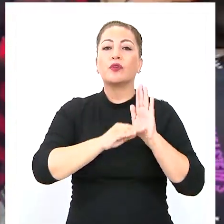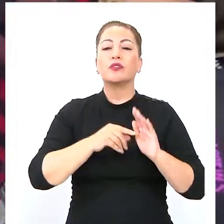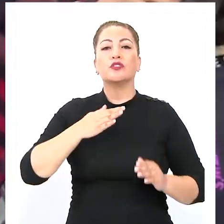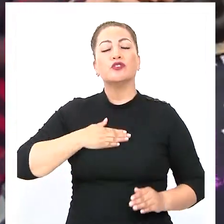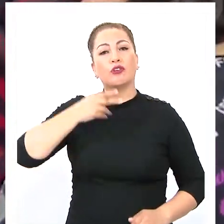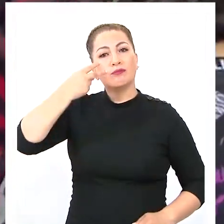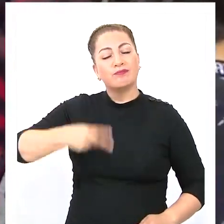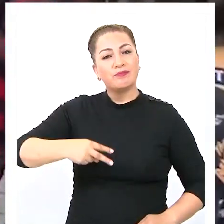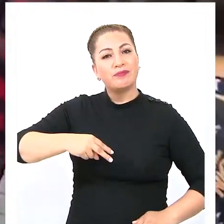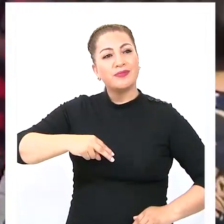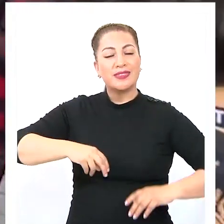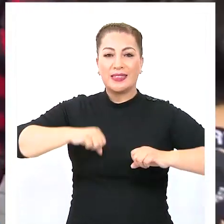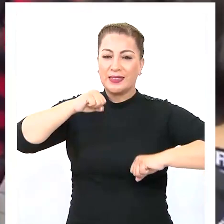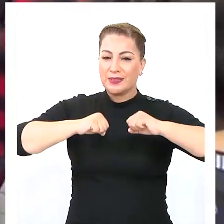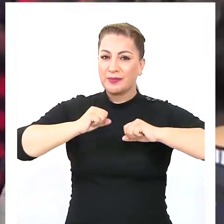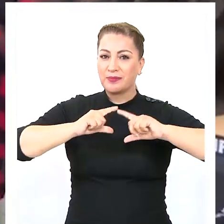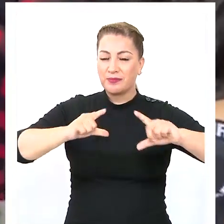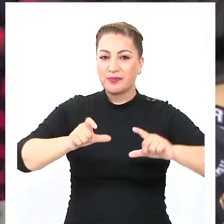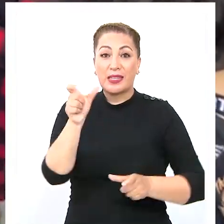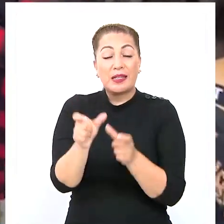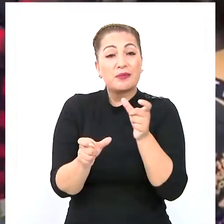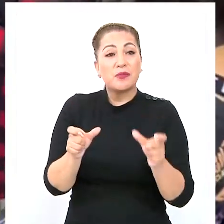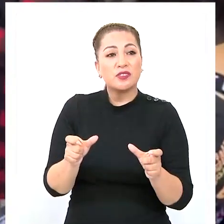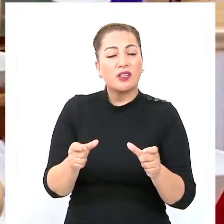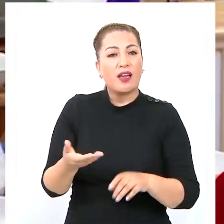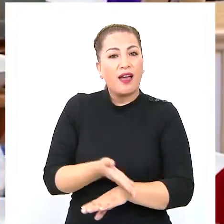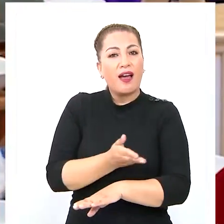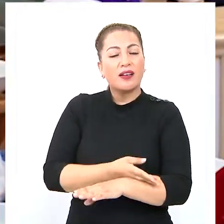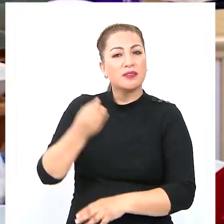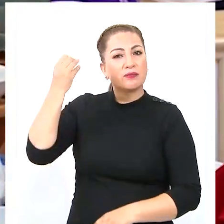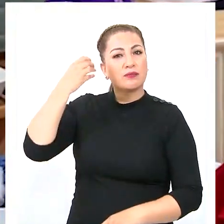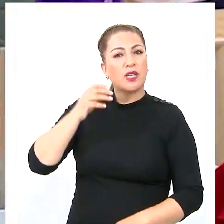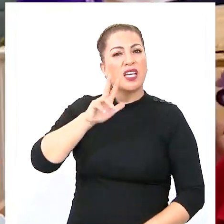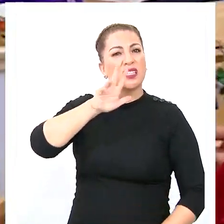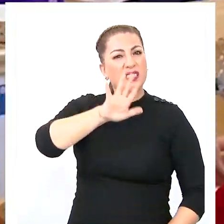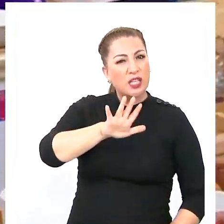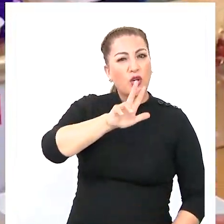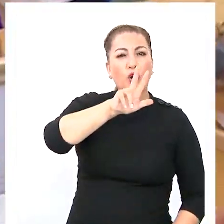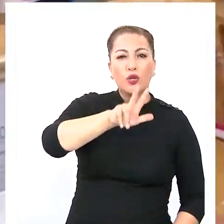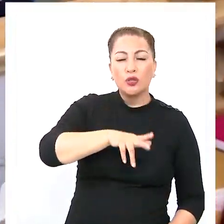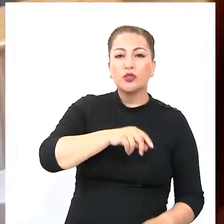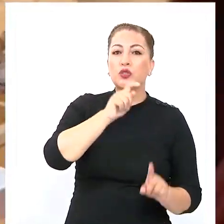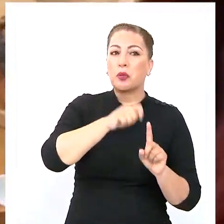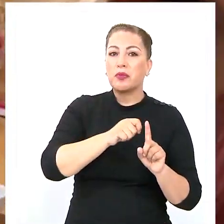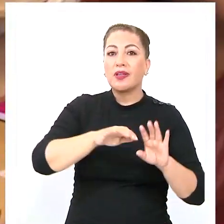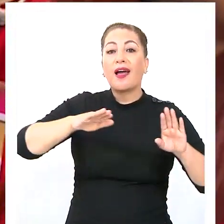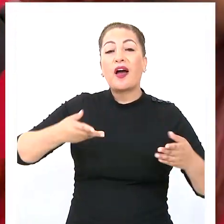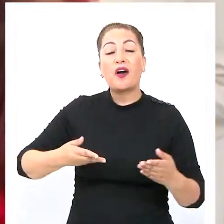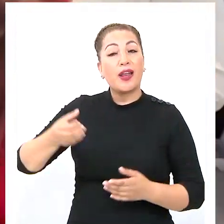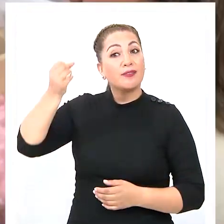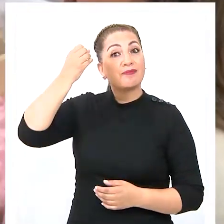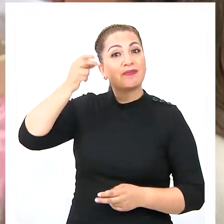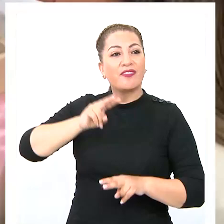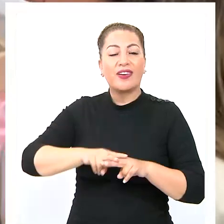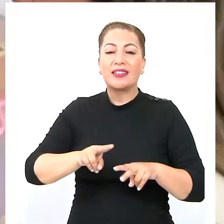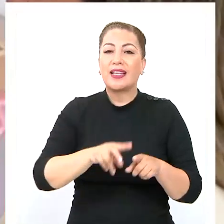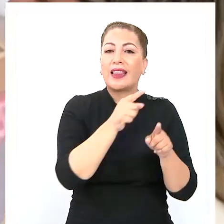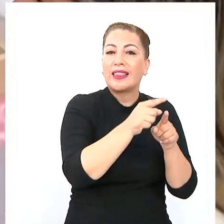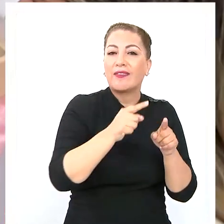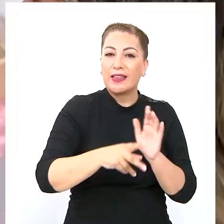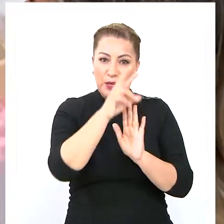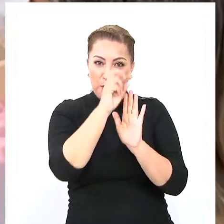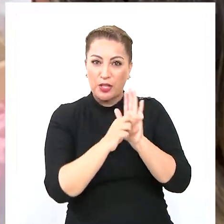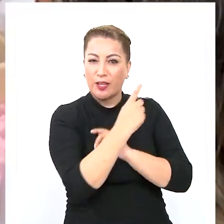Emprendo Semilla. Los emprendedores se capacitaron entre 5 y 8 meses y ahora aplicarán lo aprendido en sus distintos